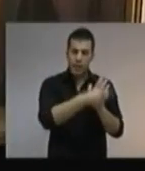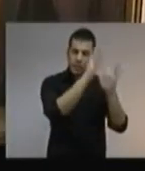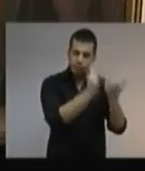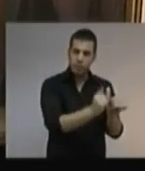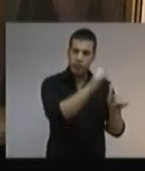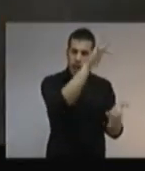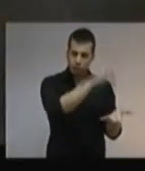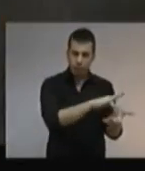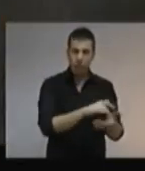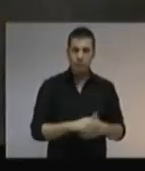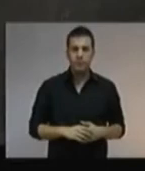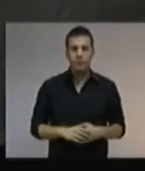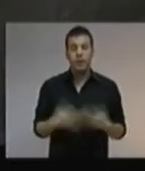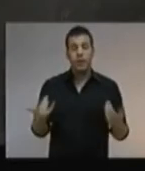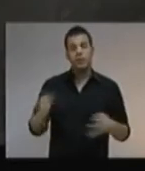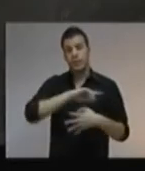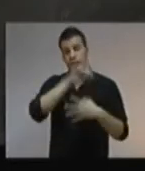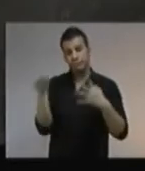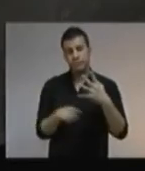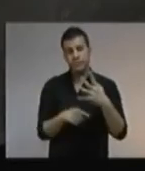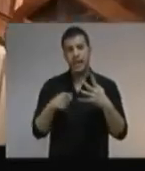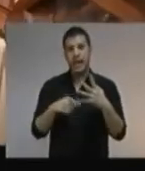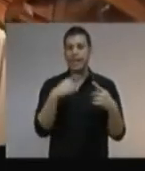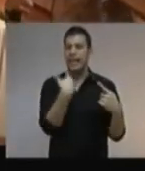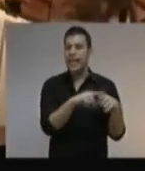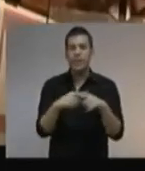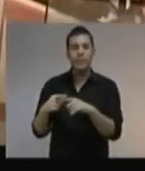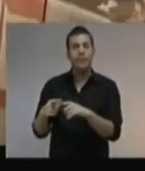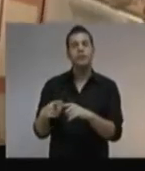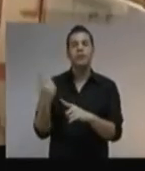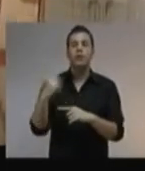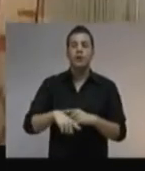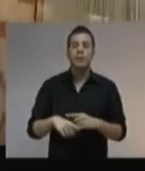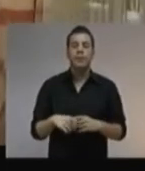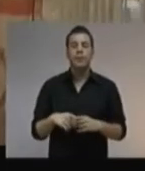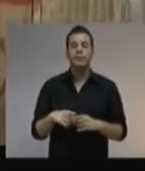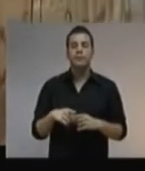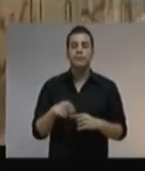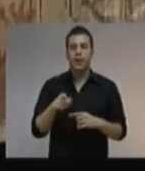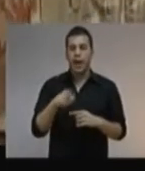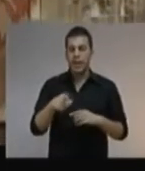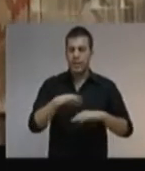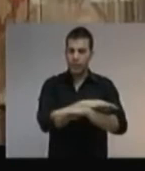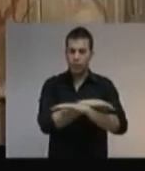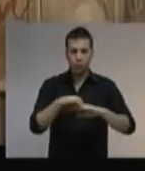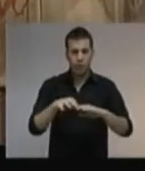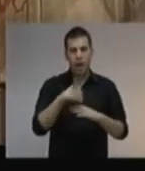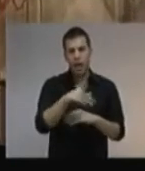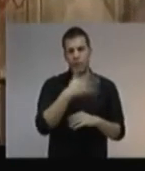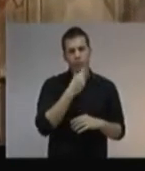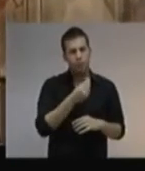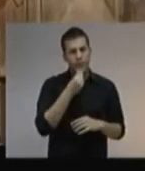presencia. Entonces la Casa de Colón recoge todos estos elementos inspirativos, es un espacio de bellas